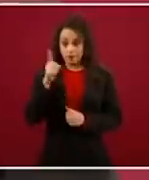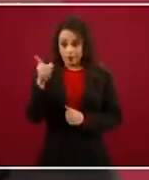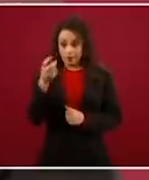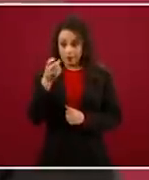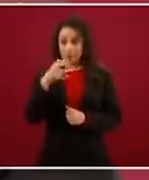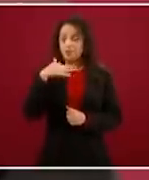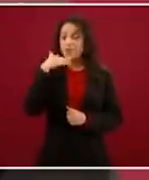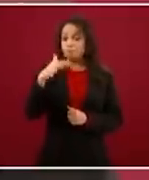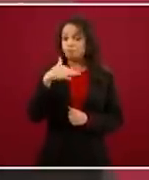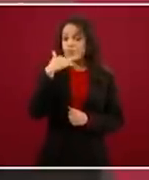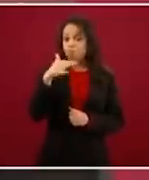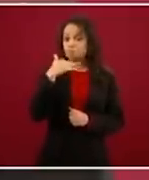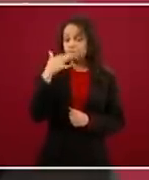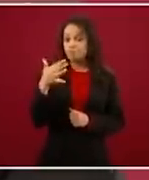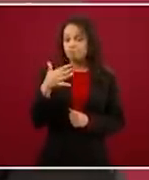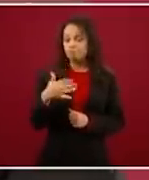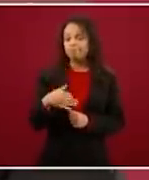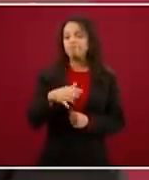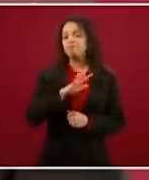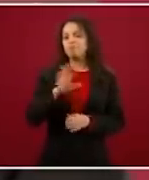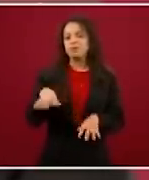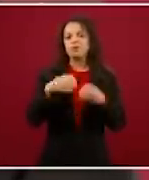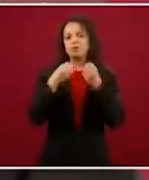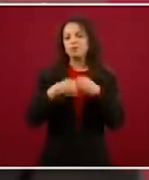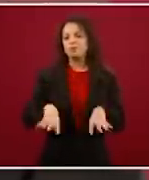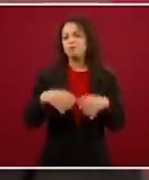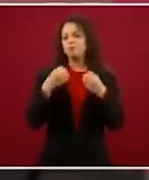se perdieron valores.